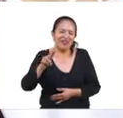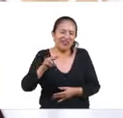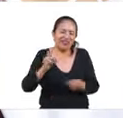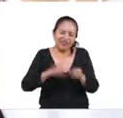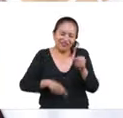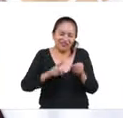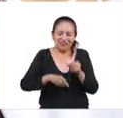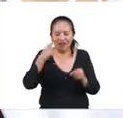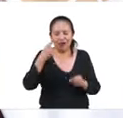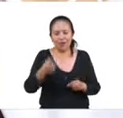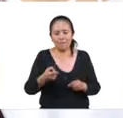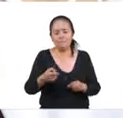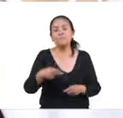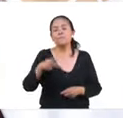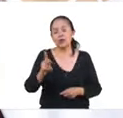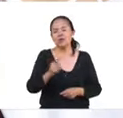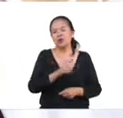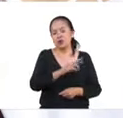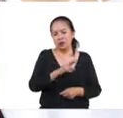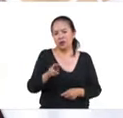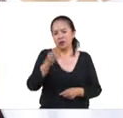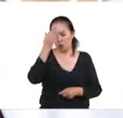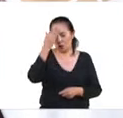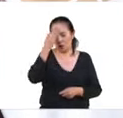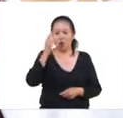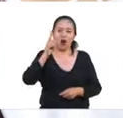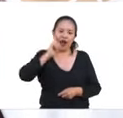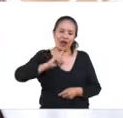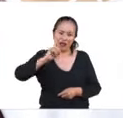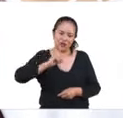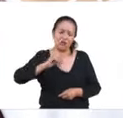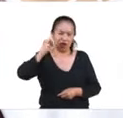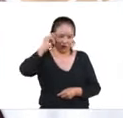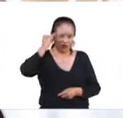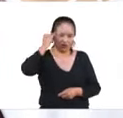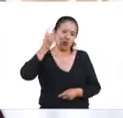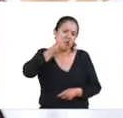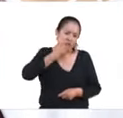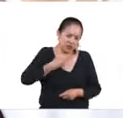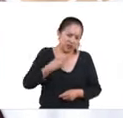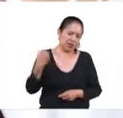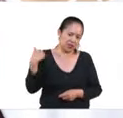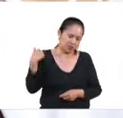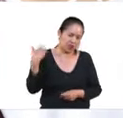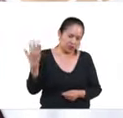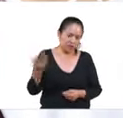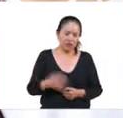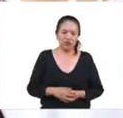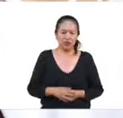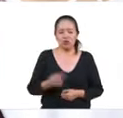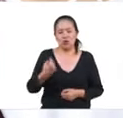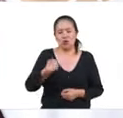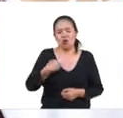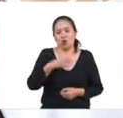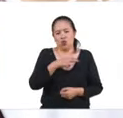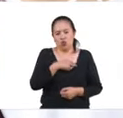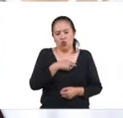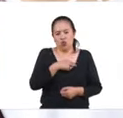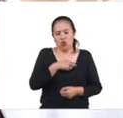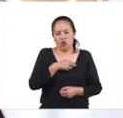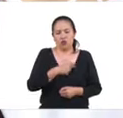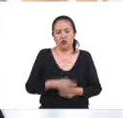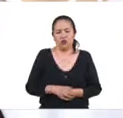pero al mismo tiempo reconocemos la solicitud de las mujeres indígenas. Entonces, de nuestra parte no ha habido una